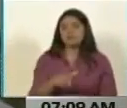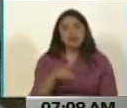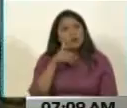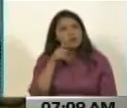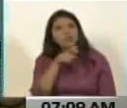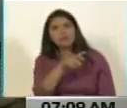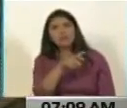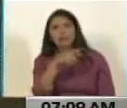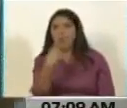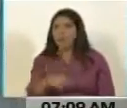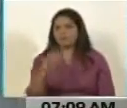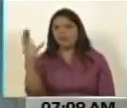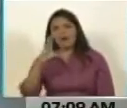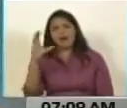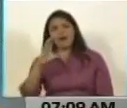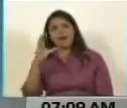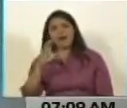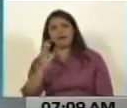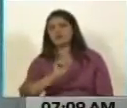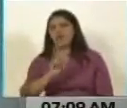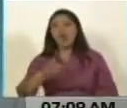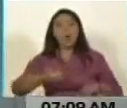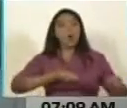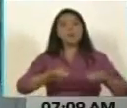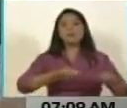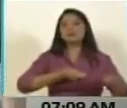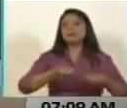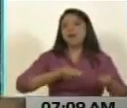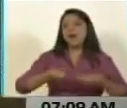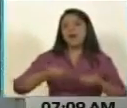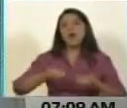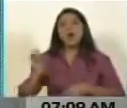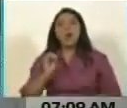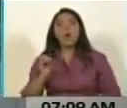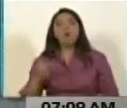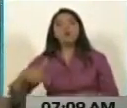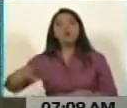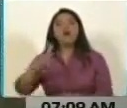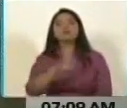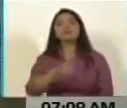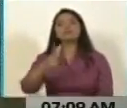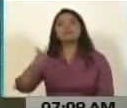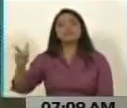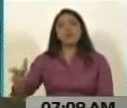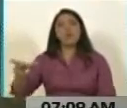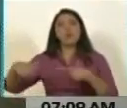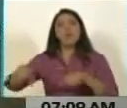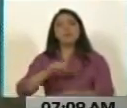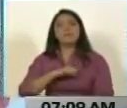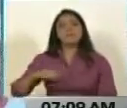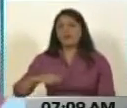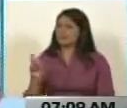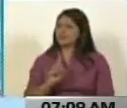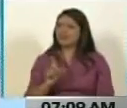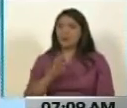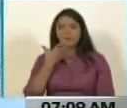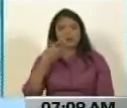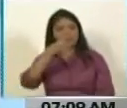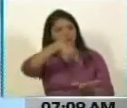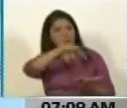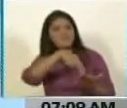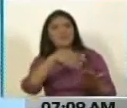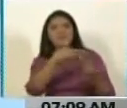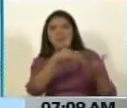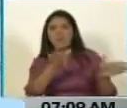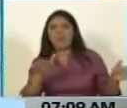encuentran con otra Caracas. Ya no es en un centro comercial, ya no es en el estacionamiento de un recinto privado, sino en una plaza pública donde se